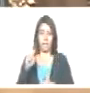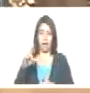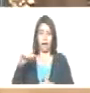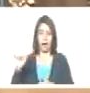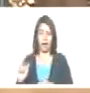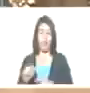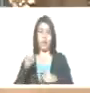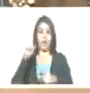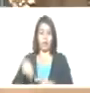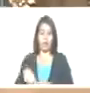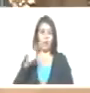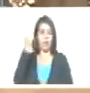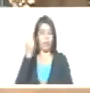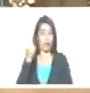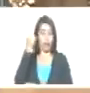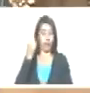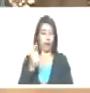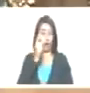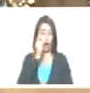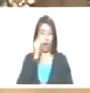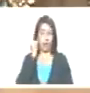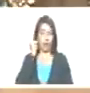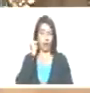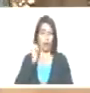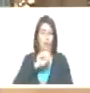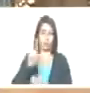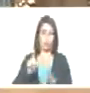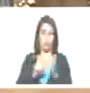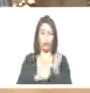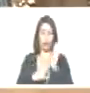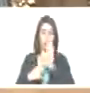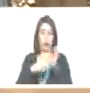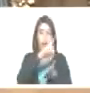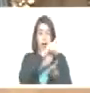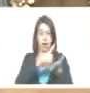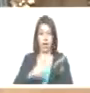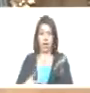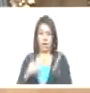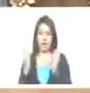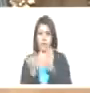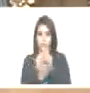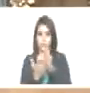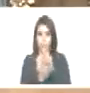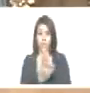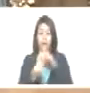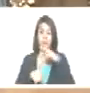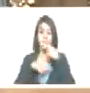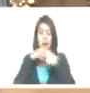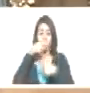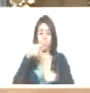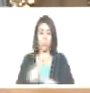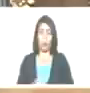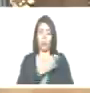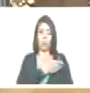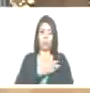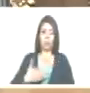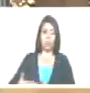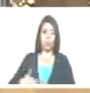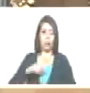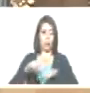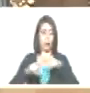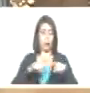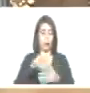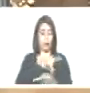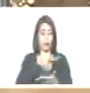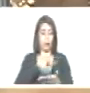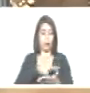las diputadas y los diputados indicados en lista anexa. Acto seguido, el presidente ordenó dar lectura del